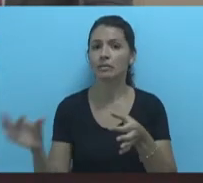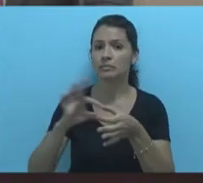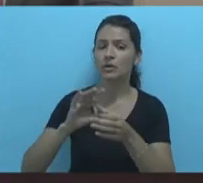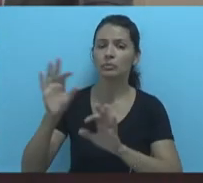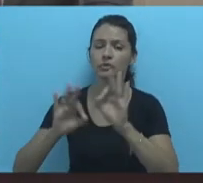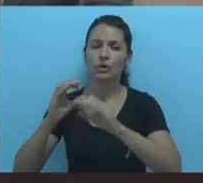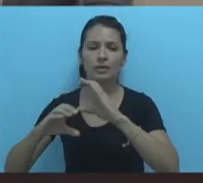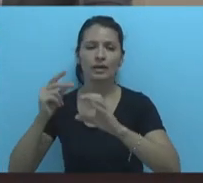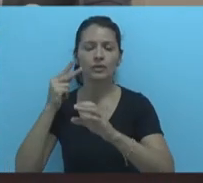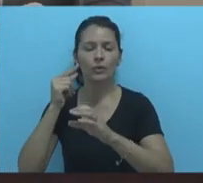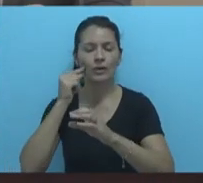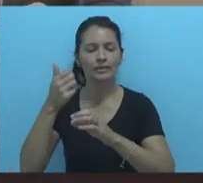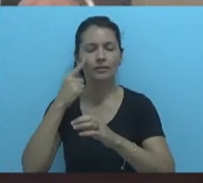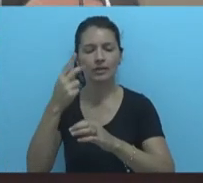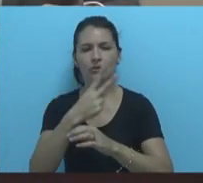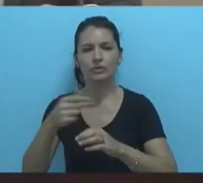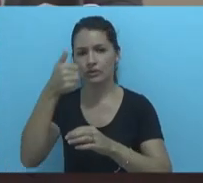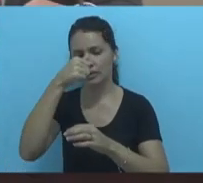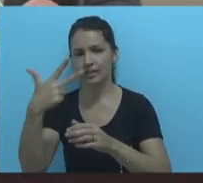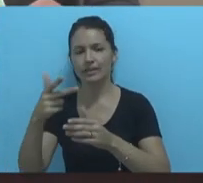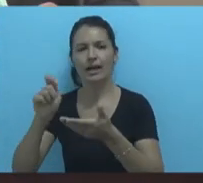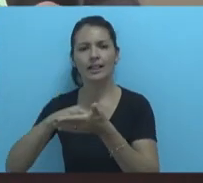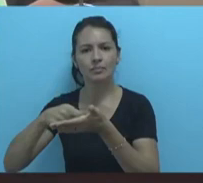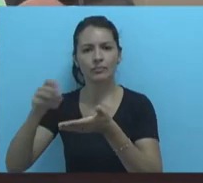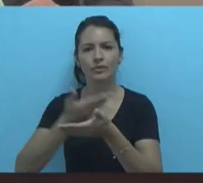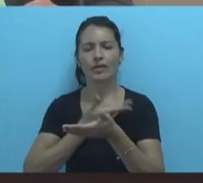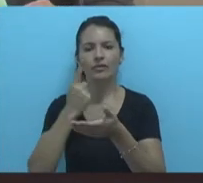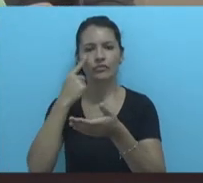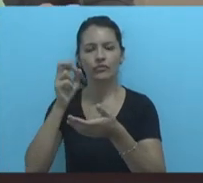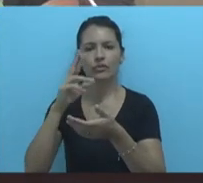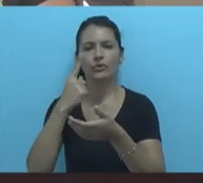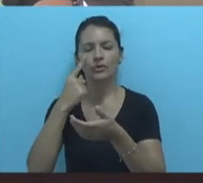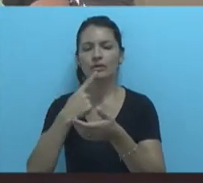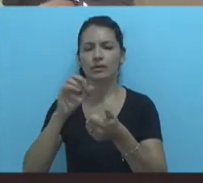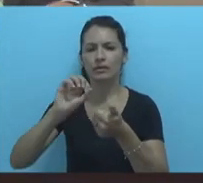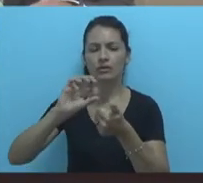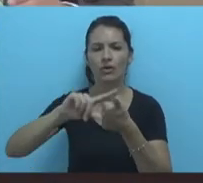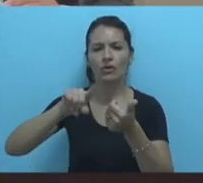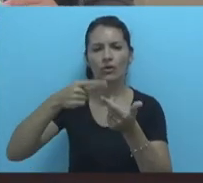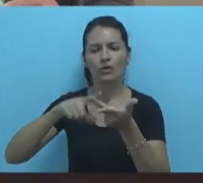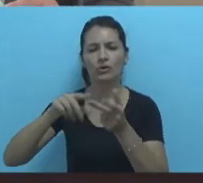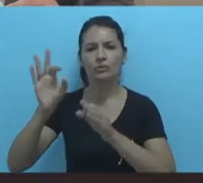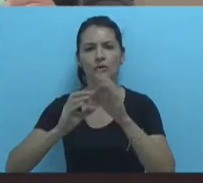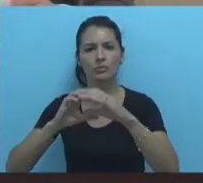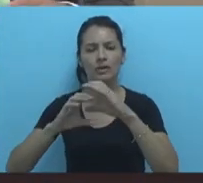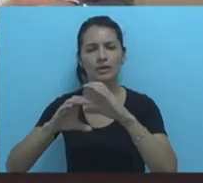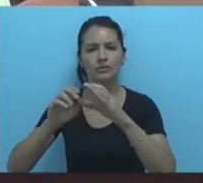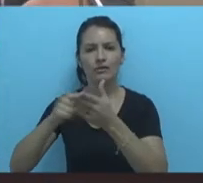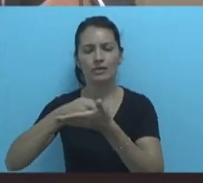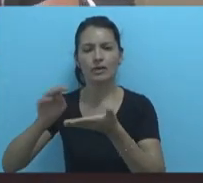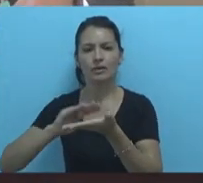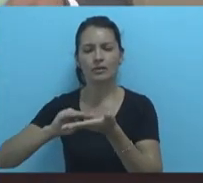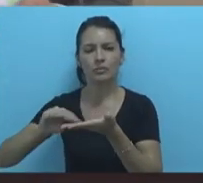comunicación 46.263 de la diputada Florito y el proyecto de comunicación 46.352 del